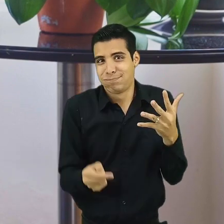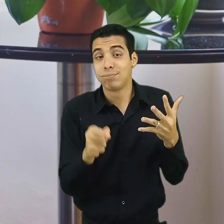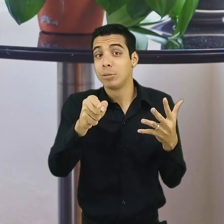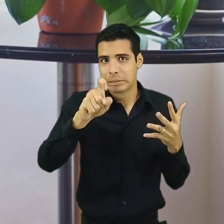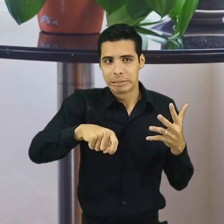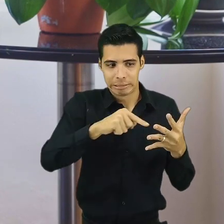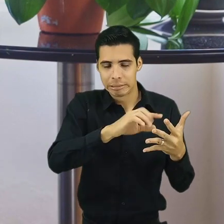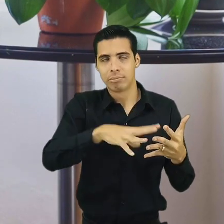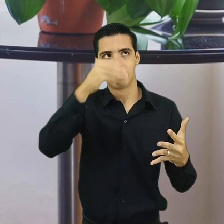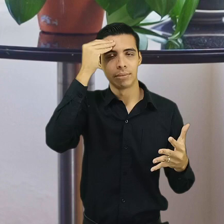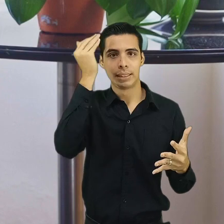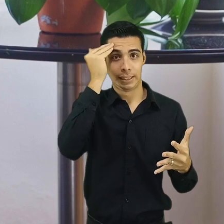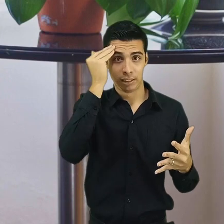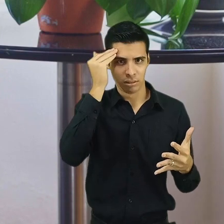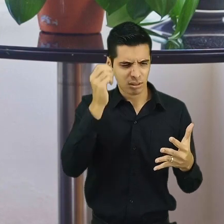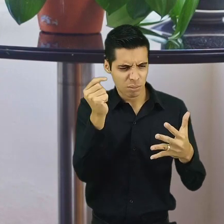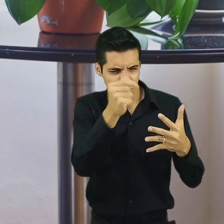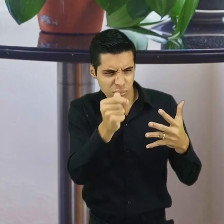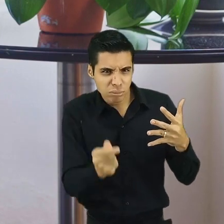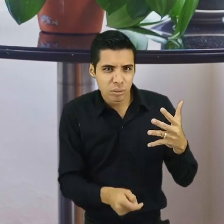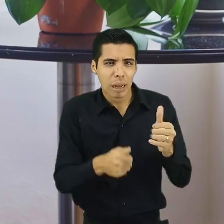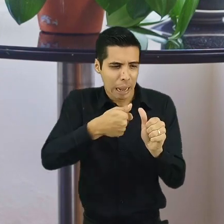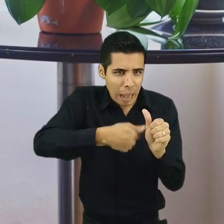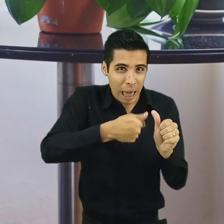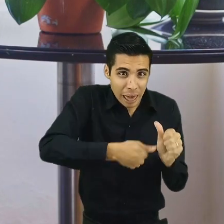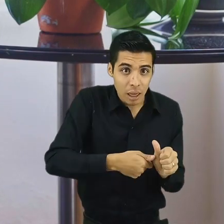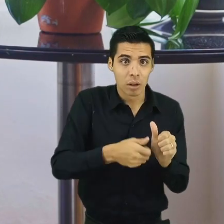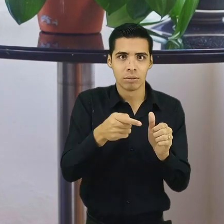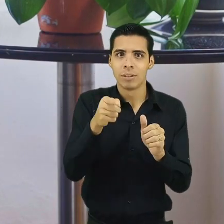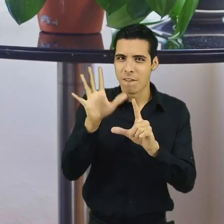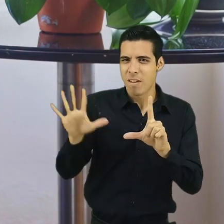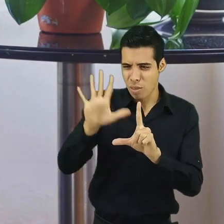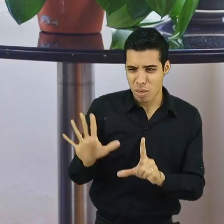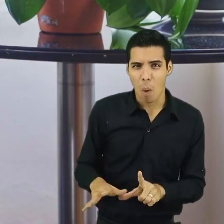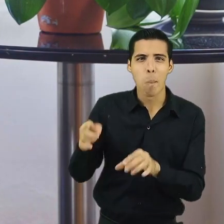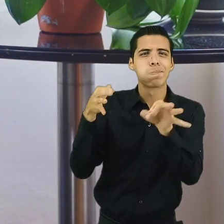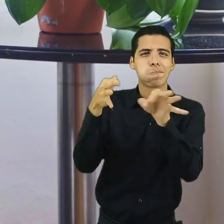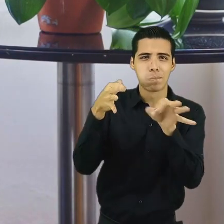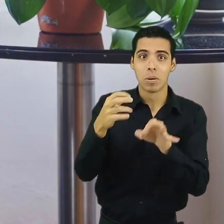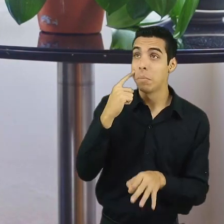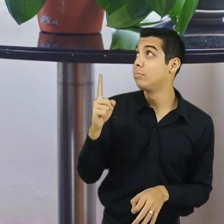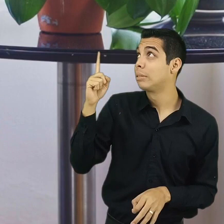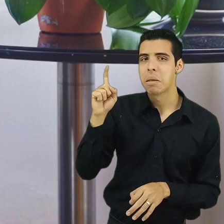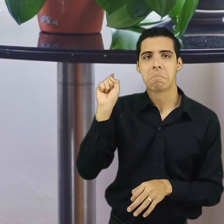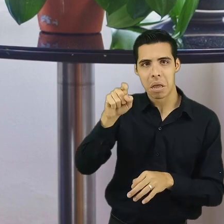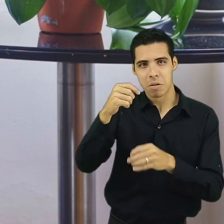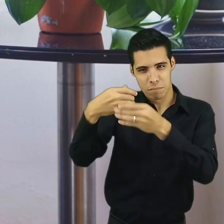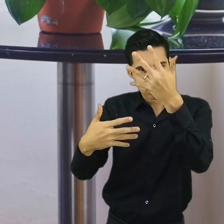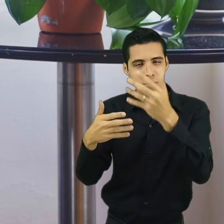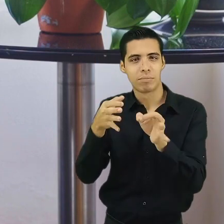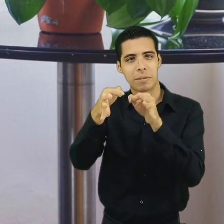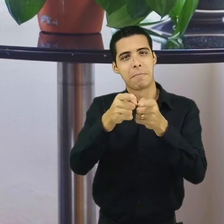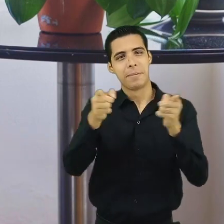los diferentes tipos de inversiones para que una vez que terminen este video vayan corriendo a verlo. Aquí te la dejo. También cabe resaltar que el papel de